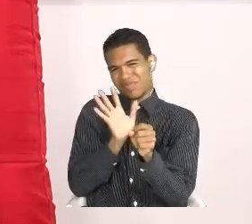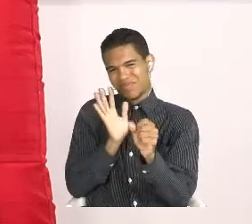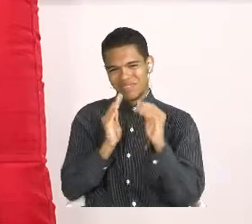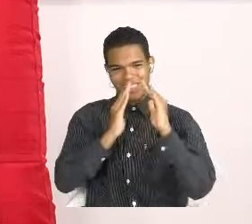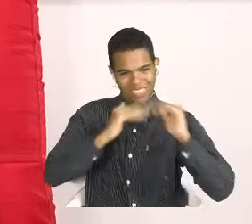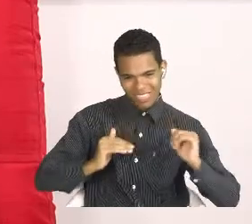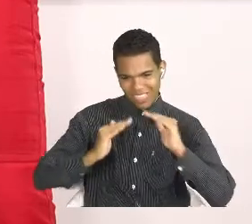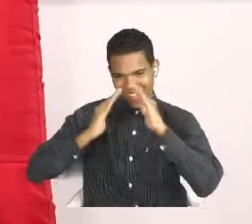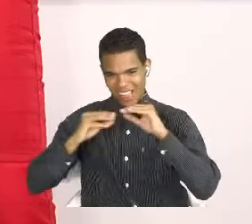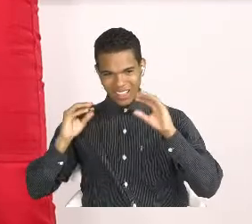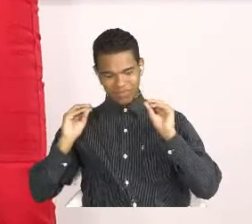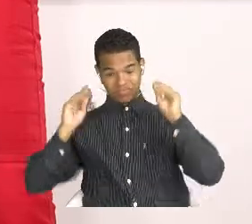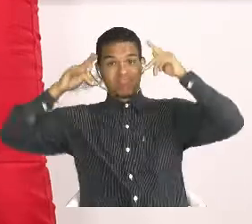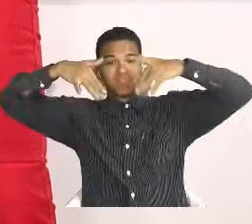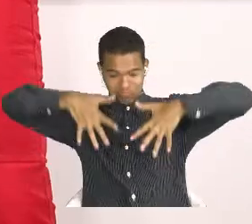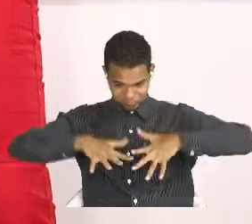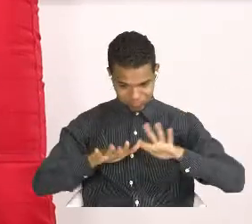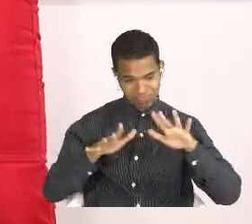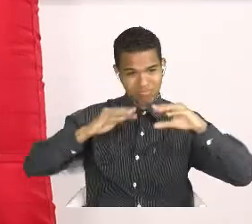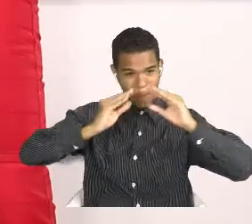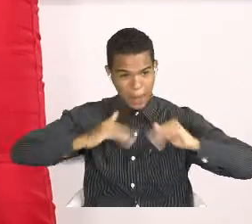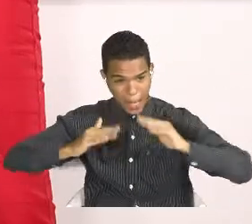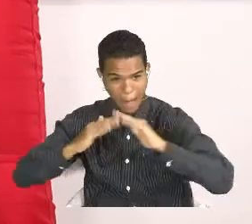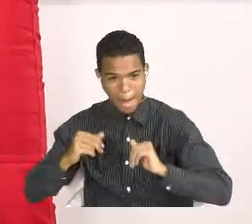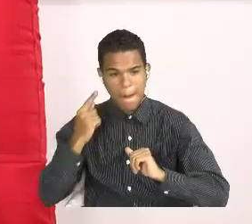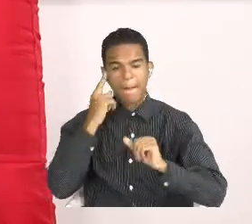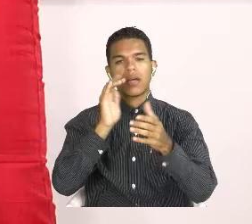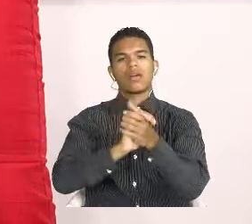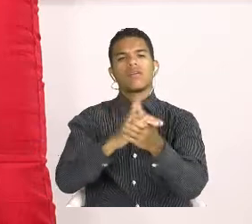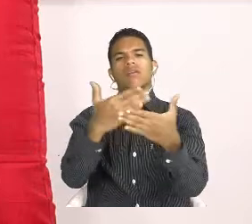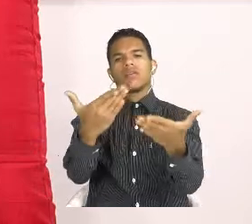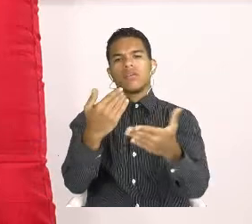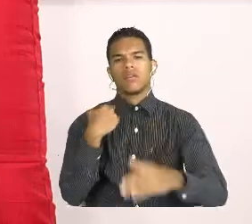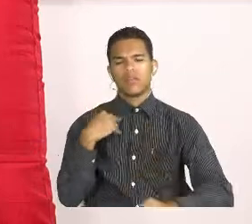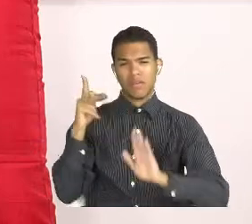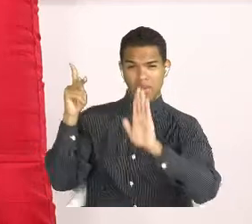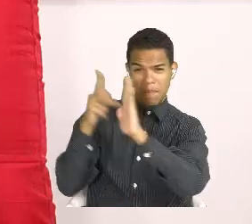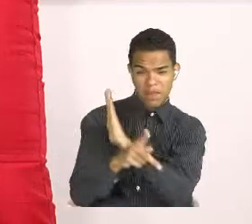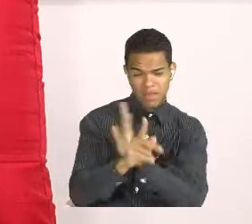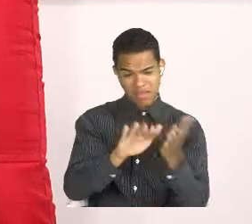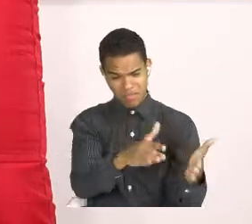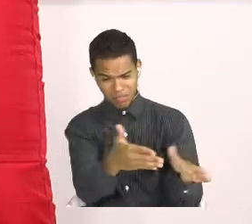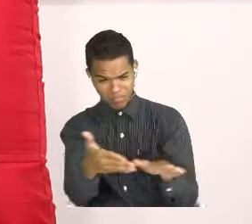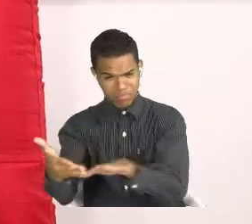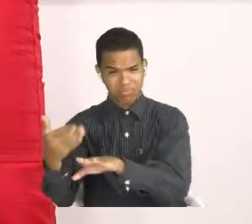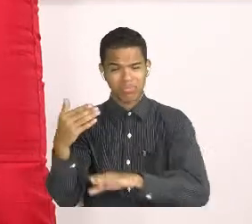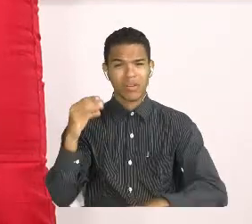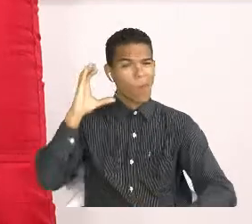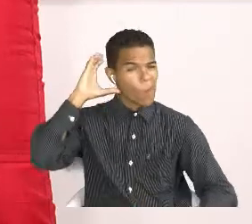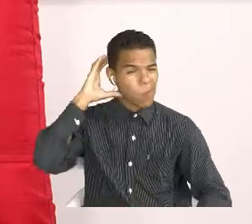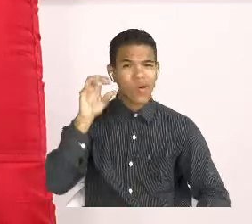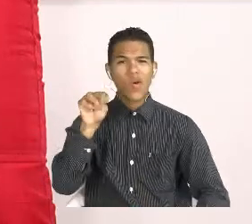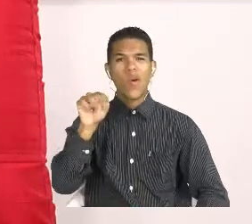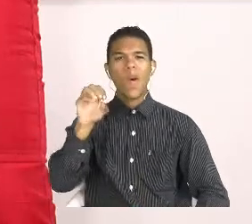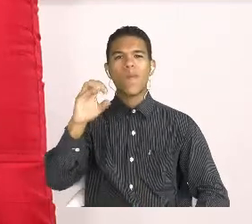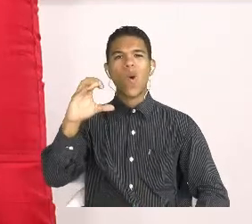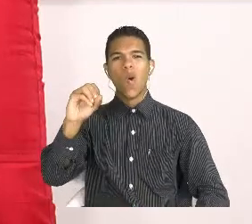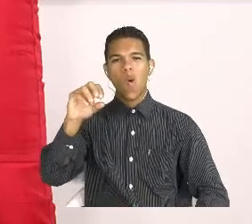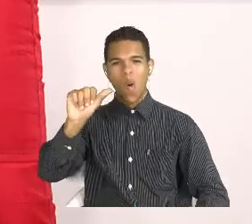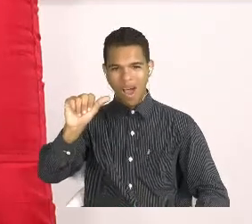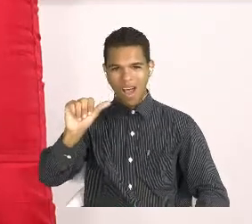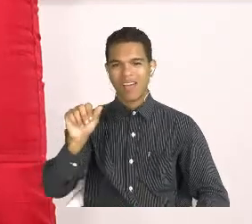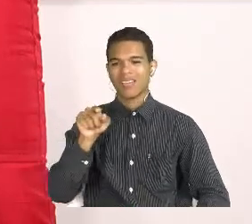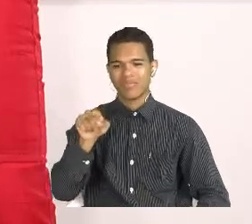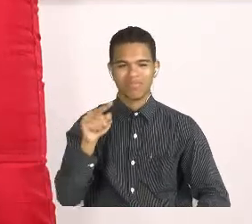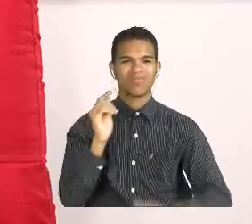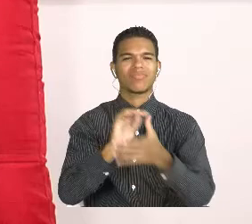desastres naturales. Les enviamos un saludo fraternal a todas las víctimas y a todas las personas que están sufriendo en Mocoa desde Putumayo, a ellos un abrazo